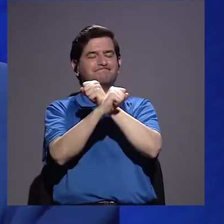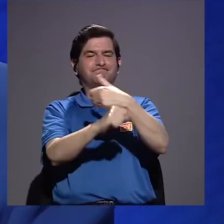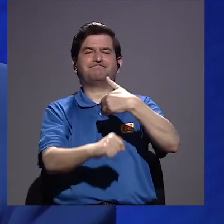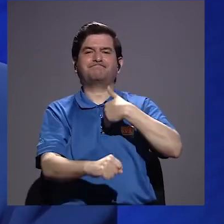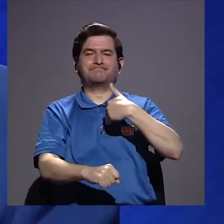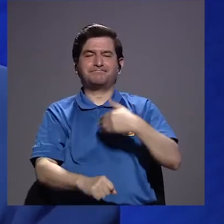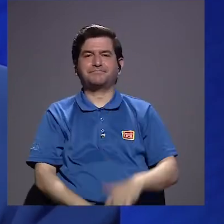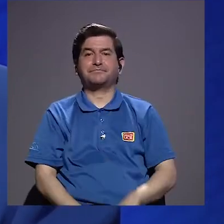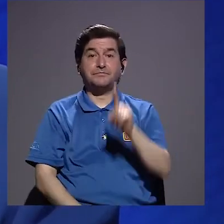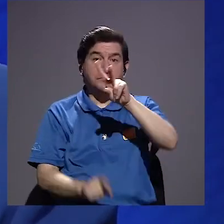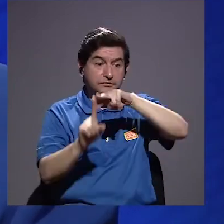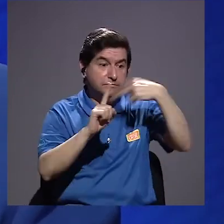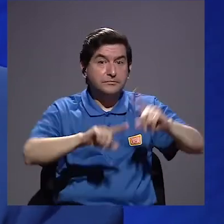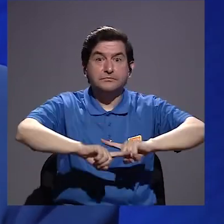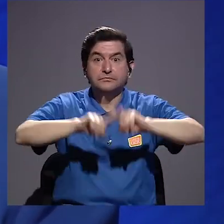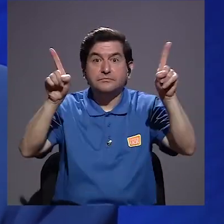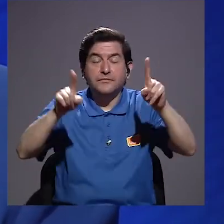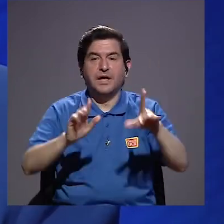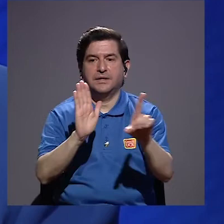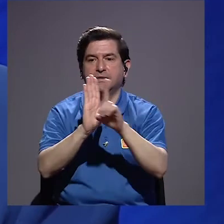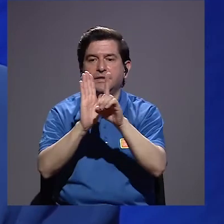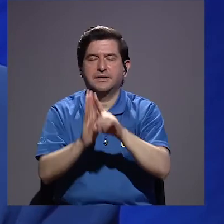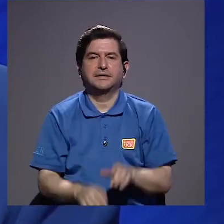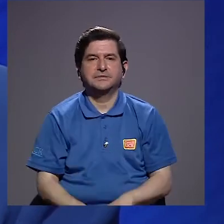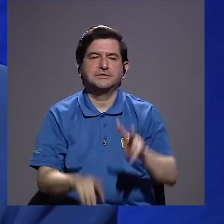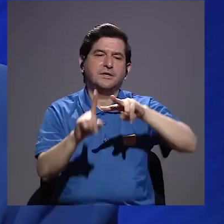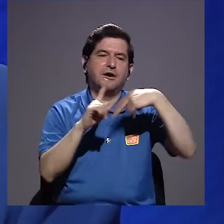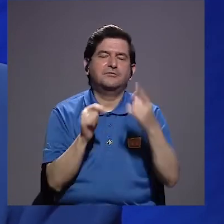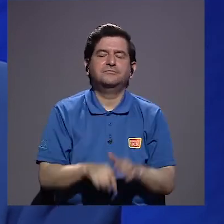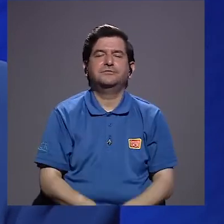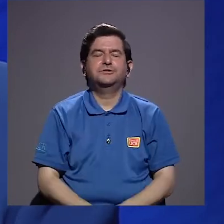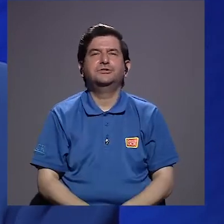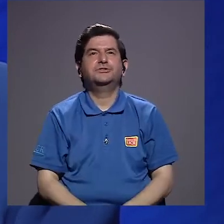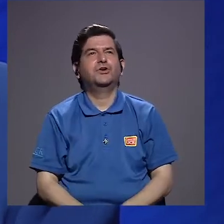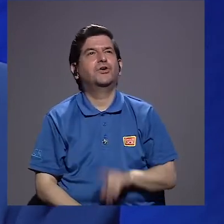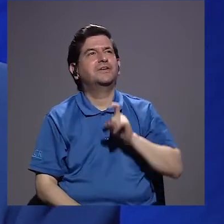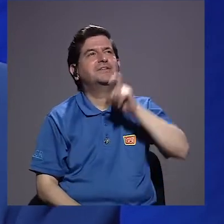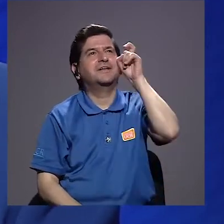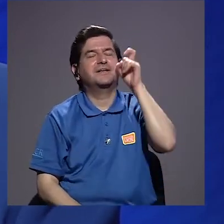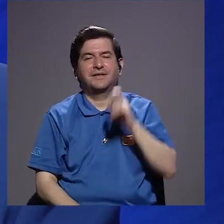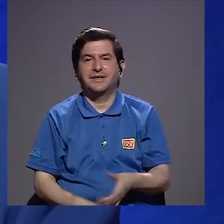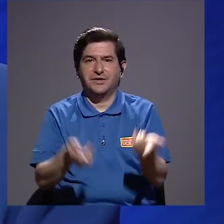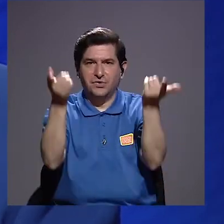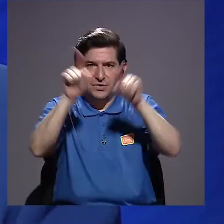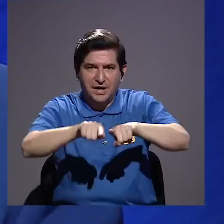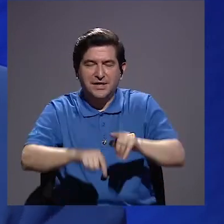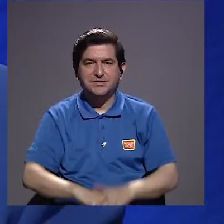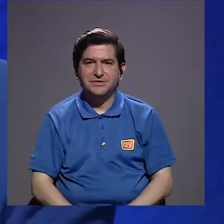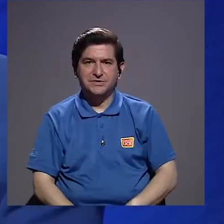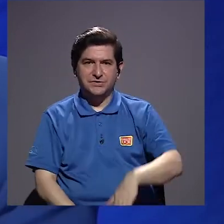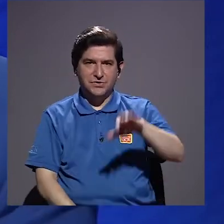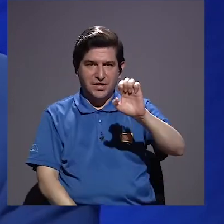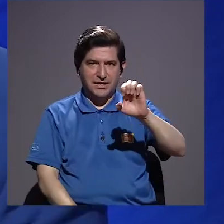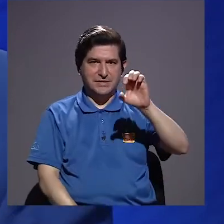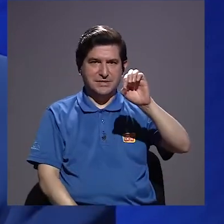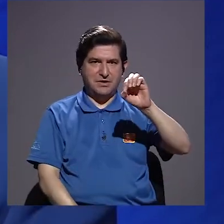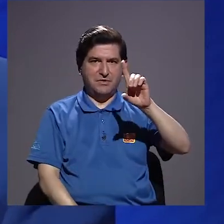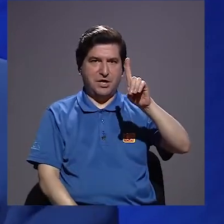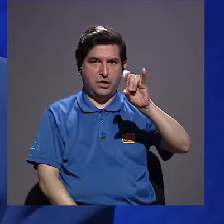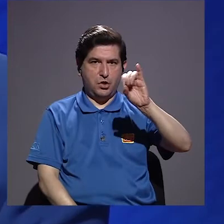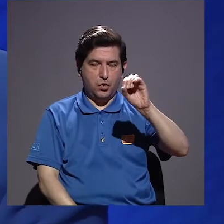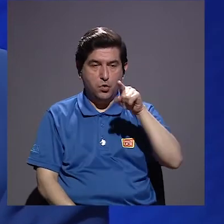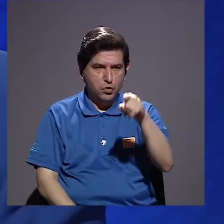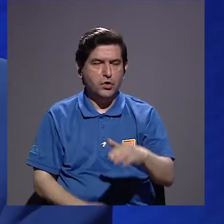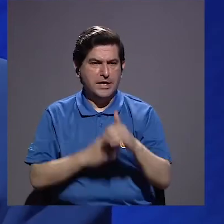que se tenga una visión diferente del derecho, una visión de género. En el caso de doña Elizabeth Odio, además, no solo ha sido